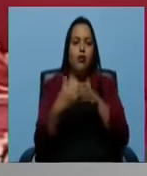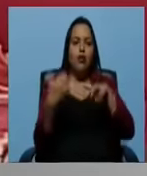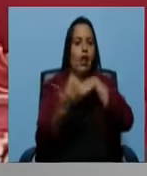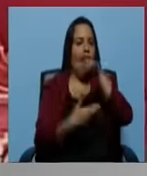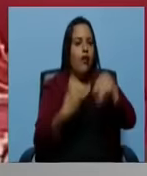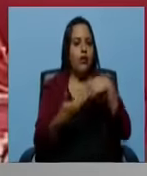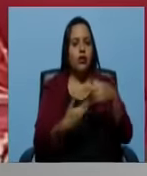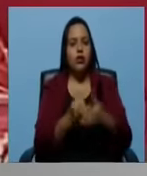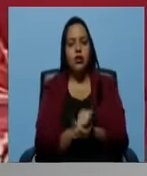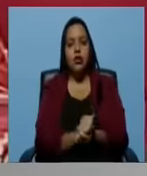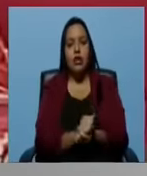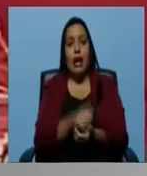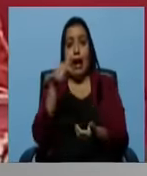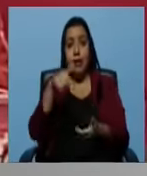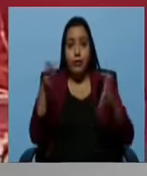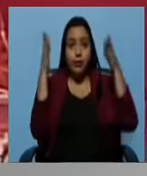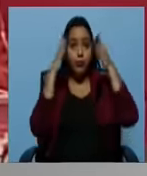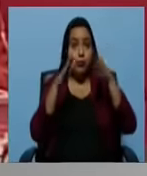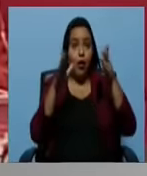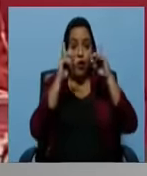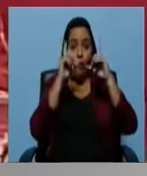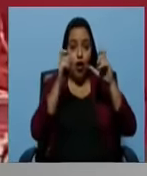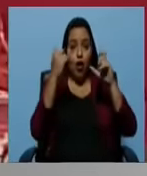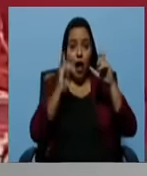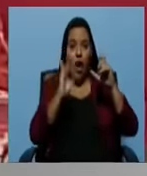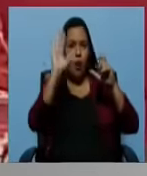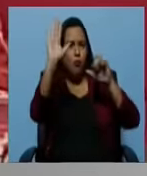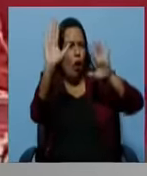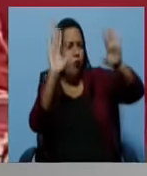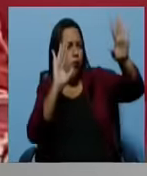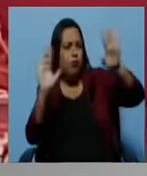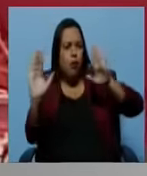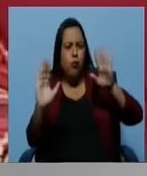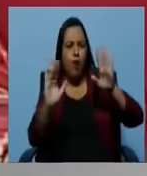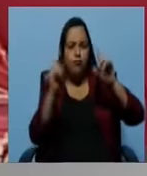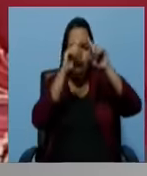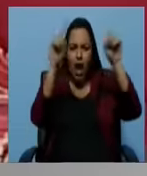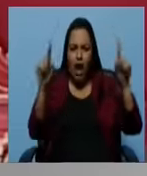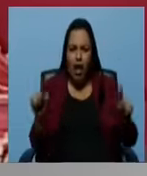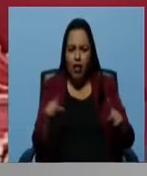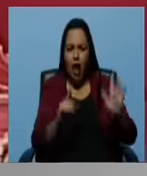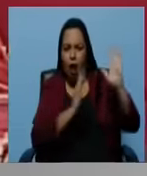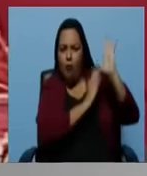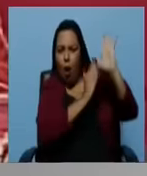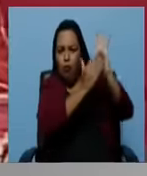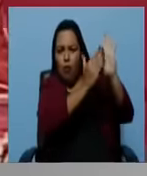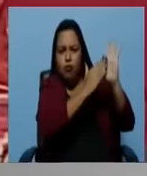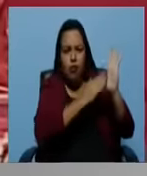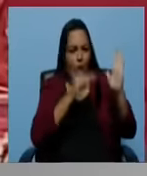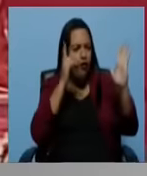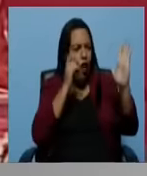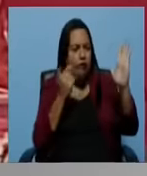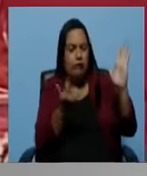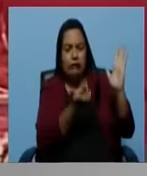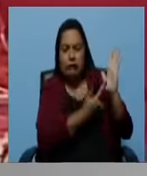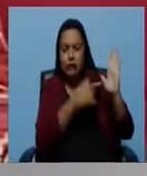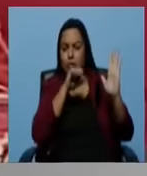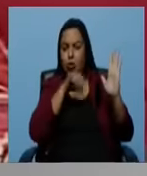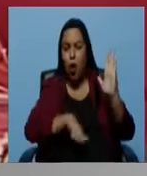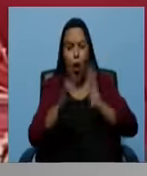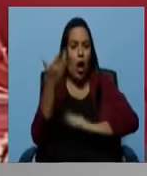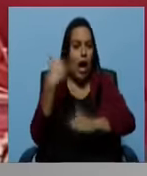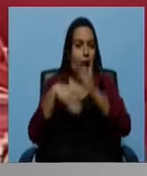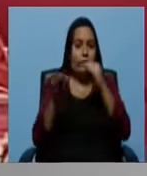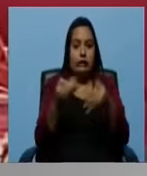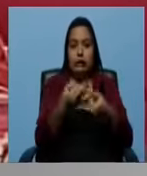Aquí les recomiendo las fotos que están pegadas en las paredes, que están puestas en las paredes. Señora foto, ¿yo?